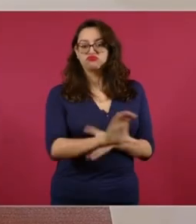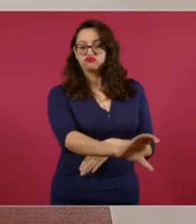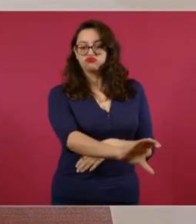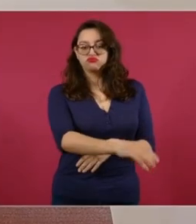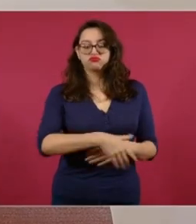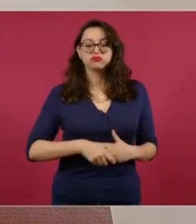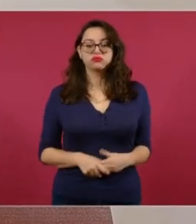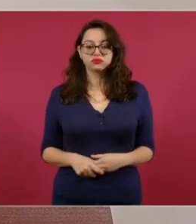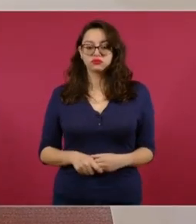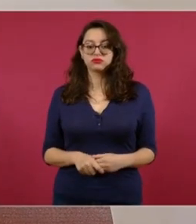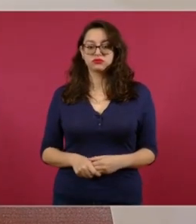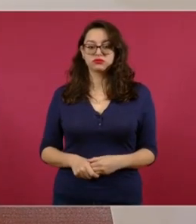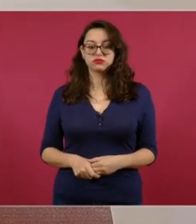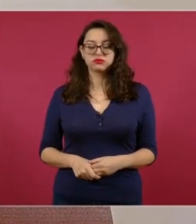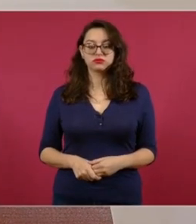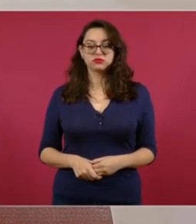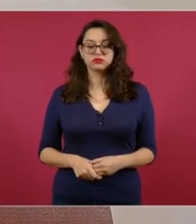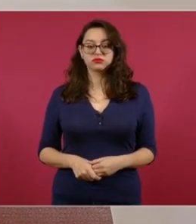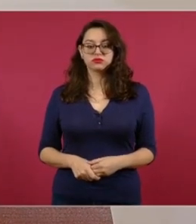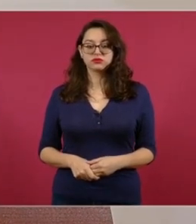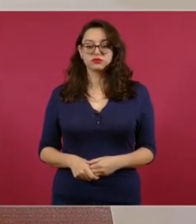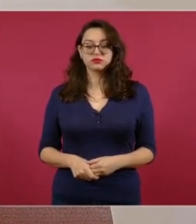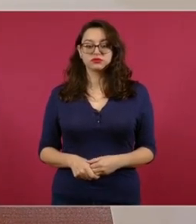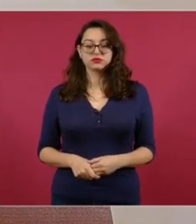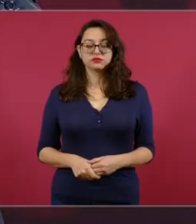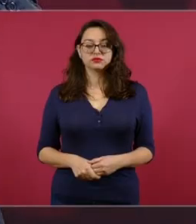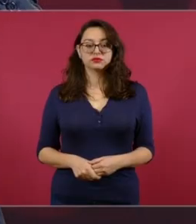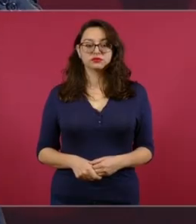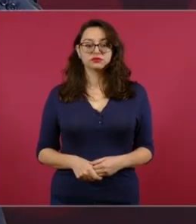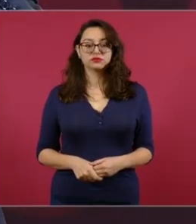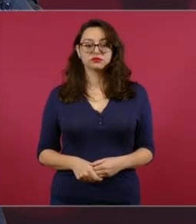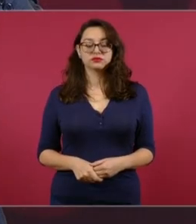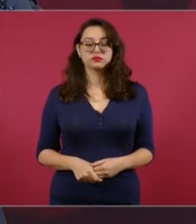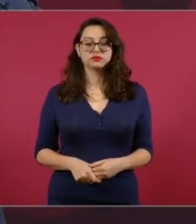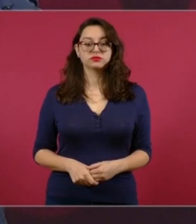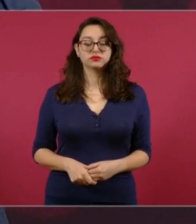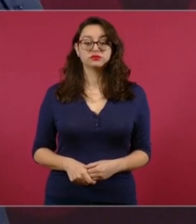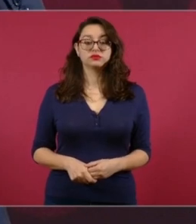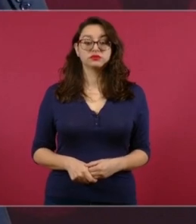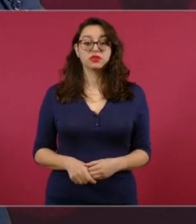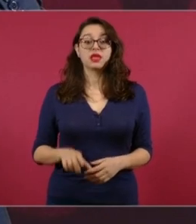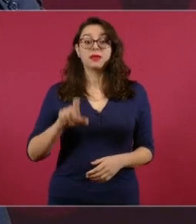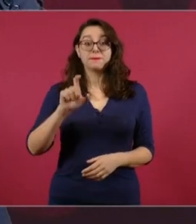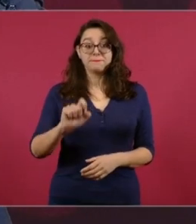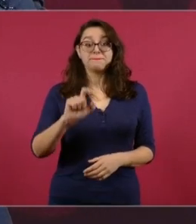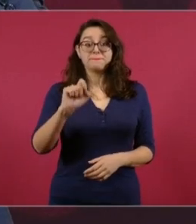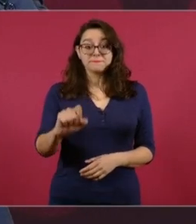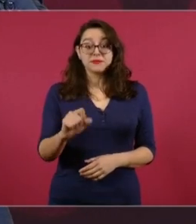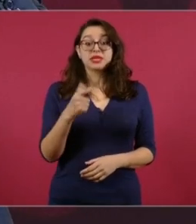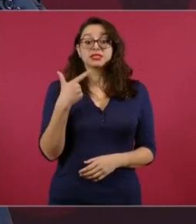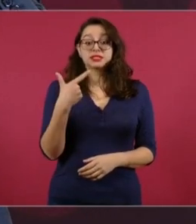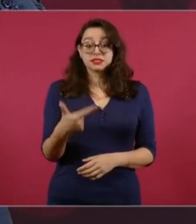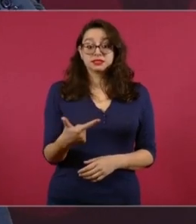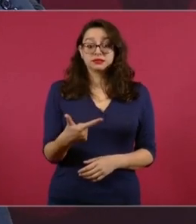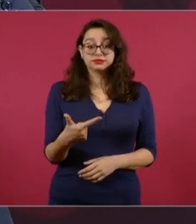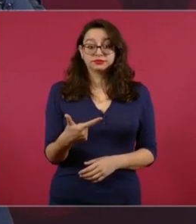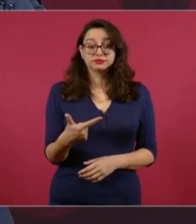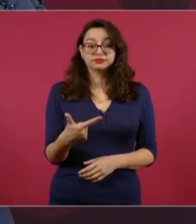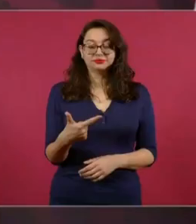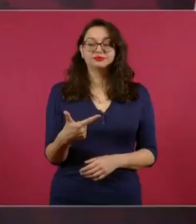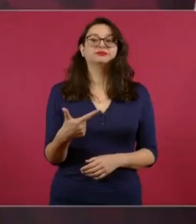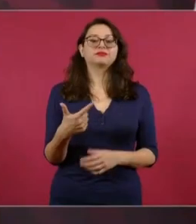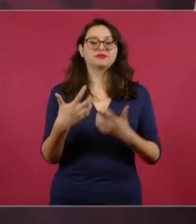de este mes. Y quiero que el, a ver si el 27 ya voy a una